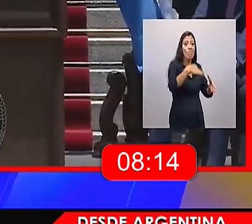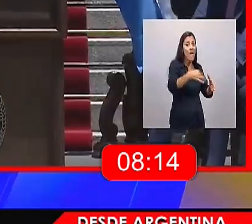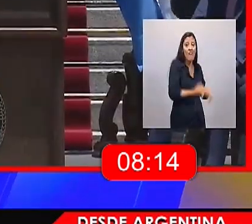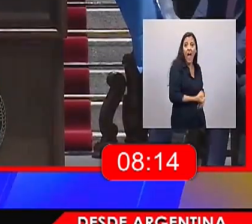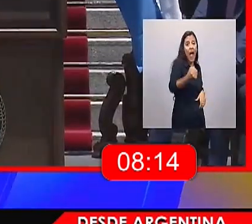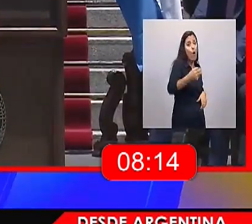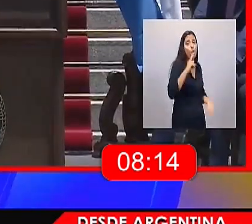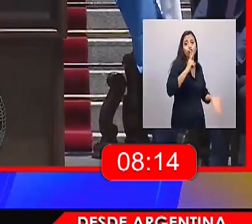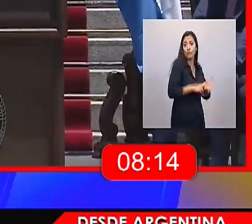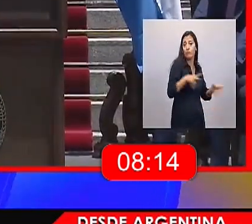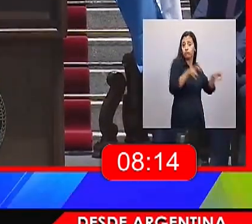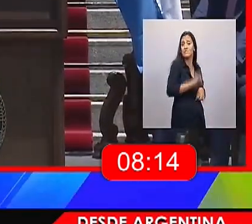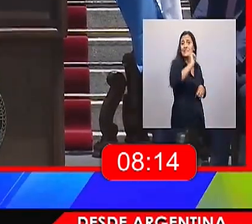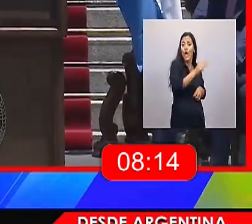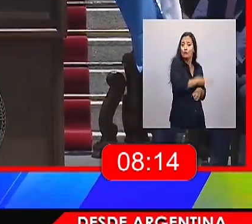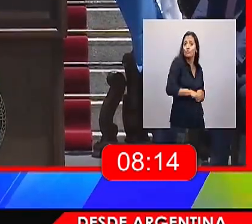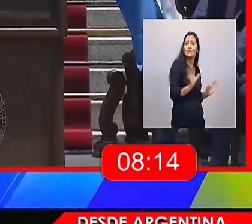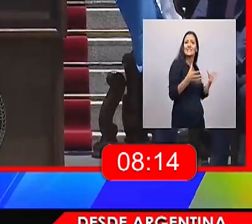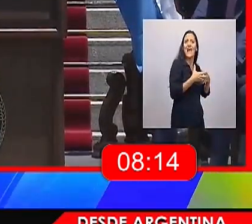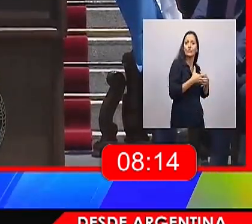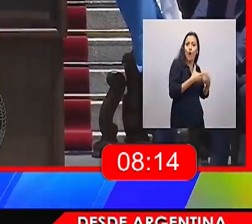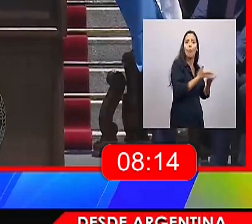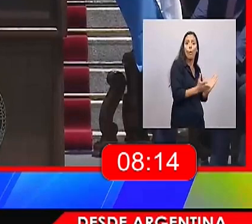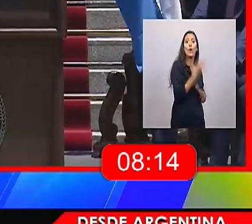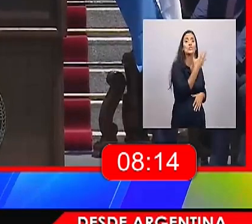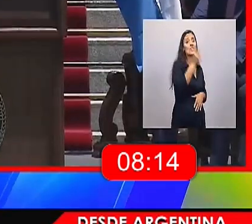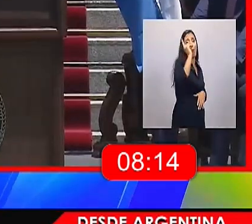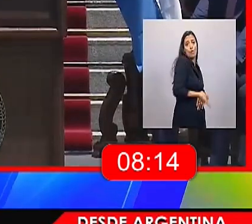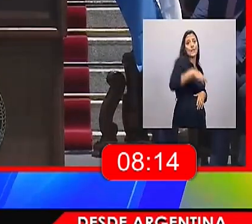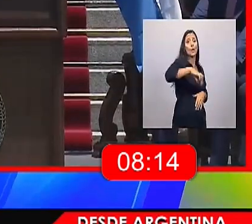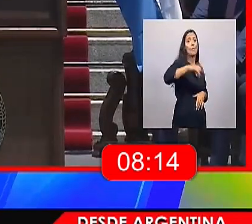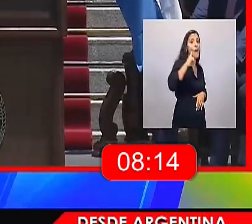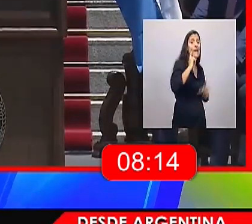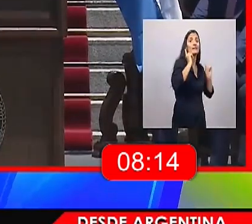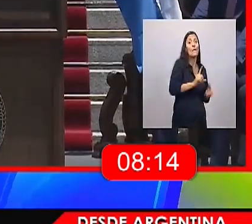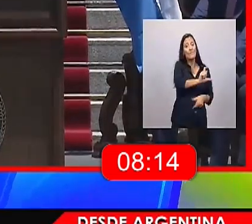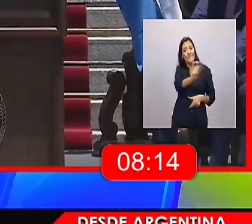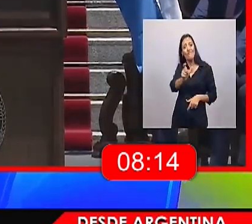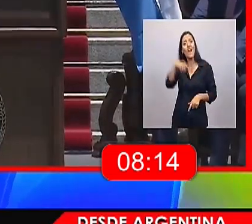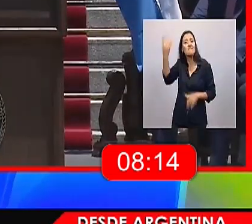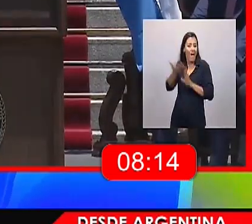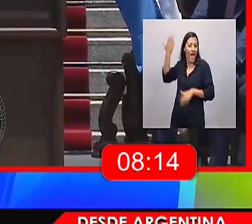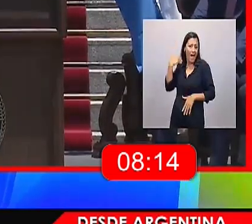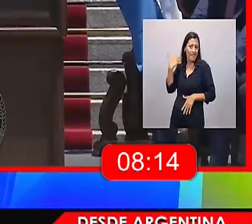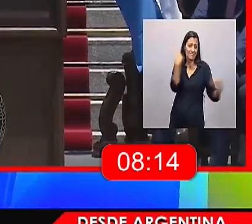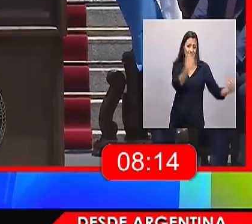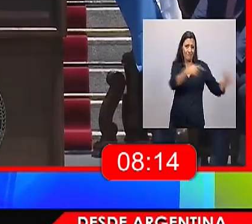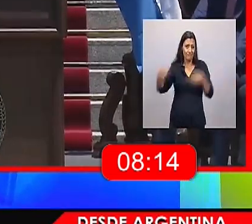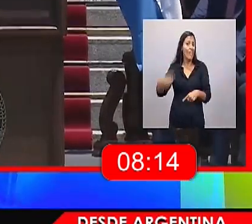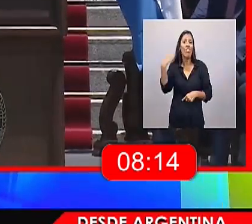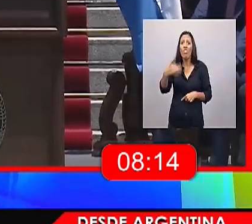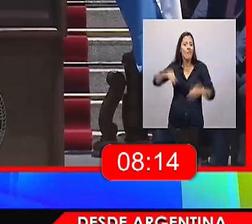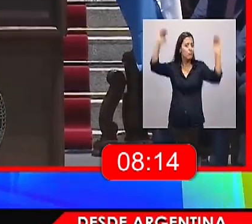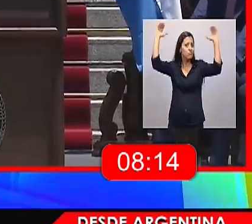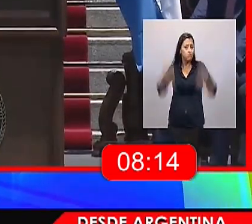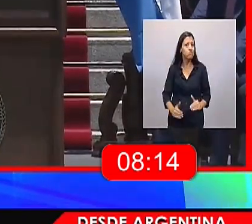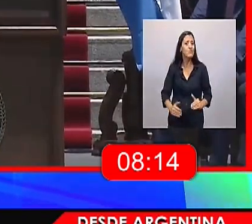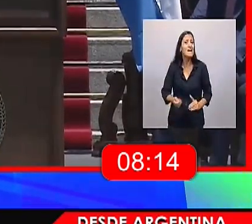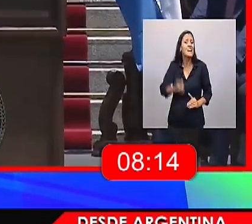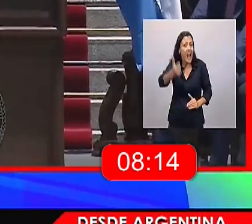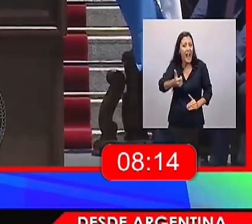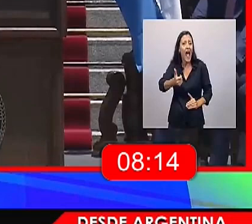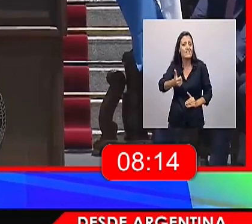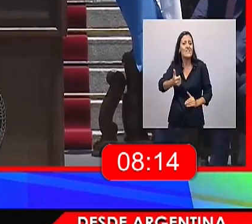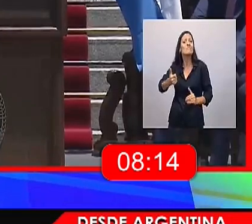como presidente electo a un personaje que nació muy de abajo y se hizo presidente.